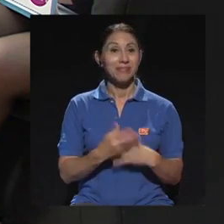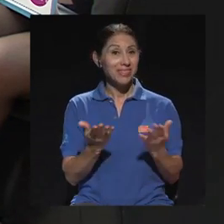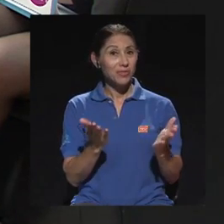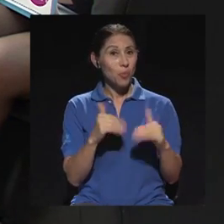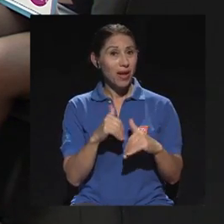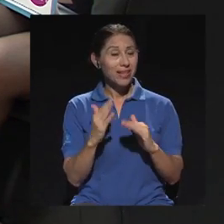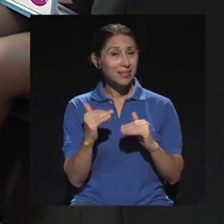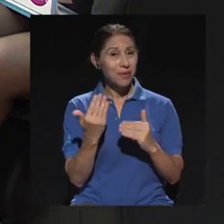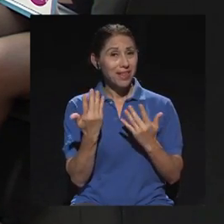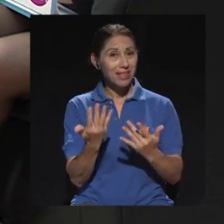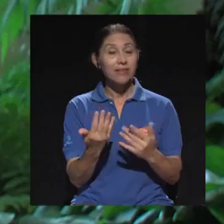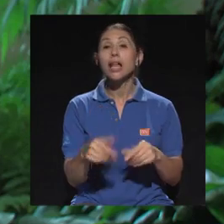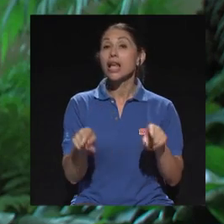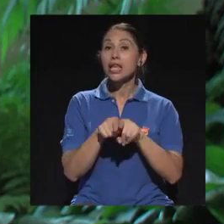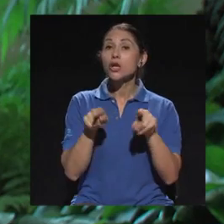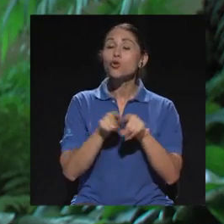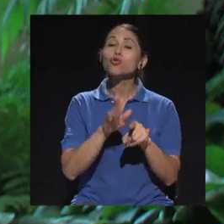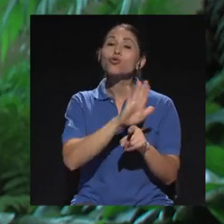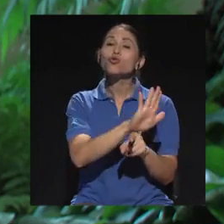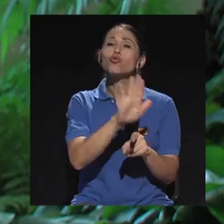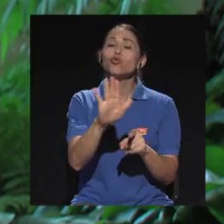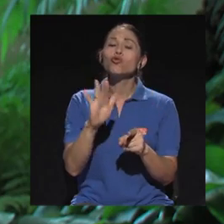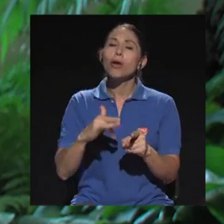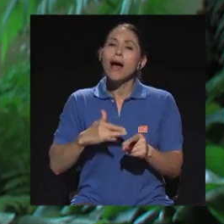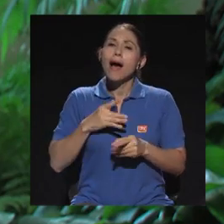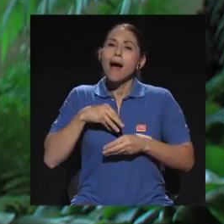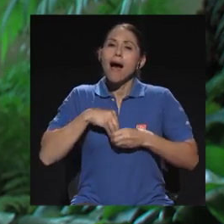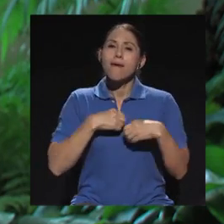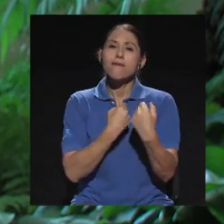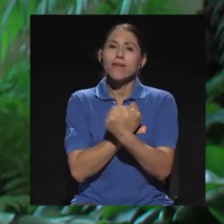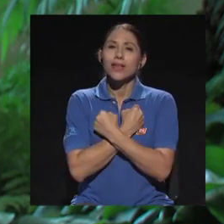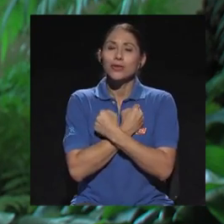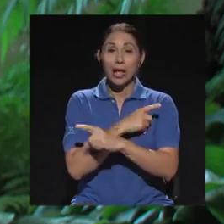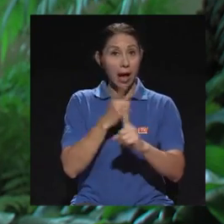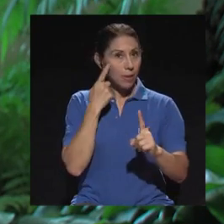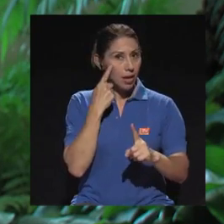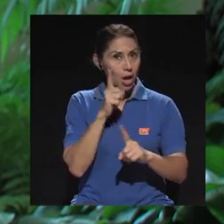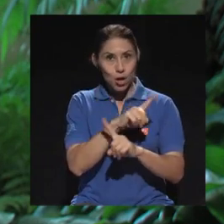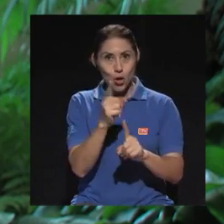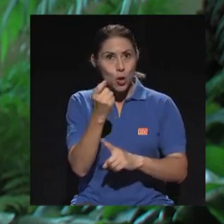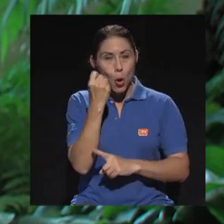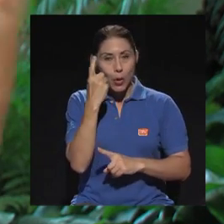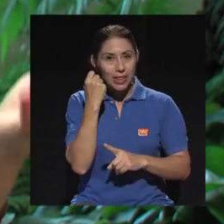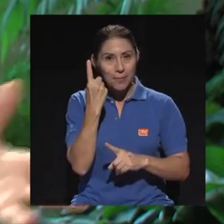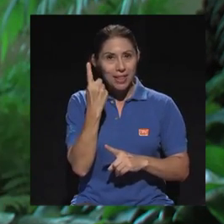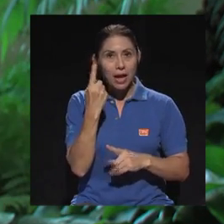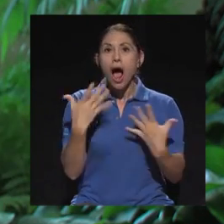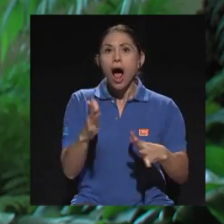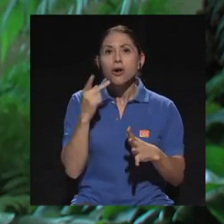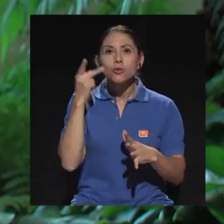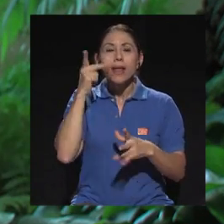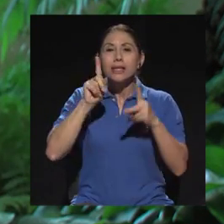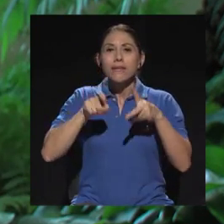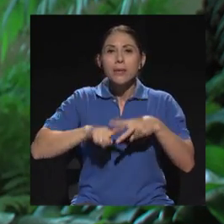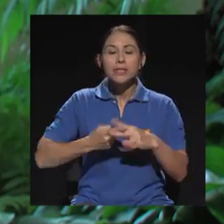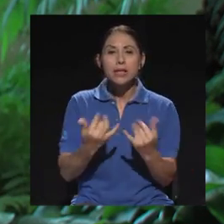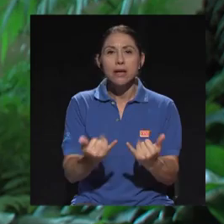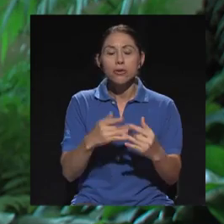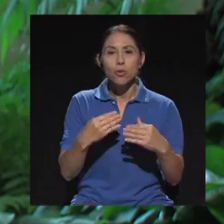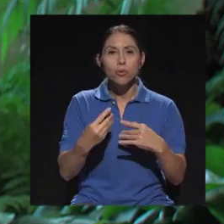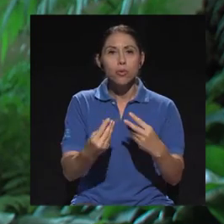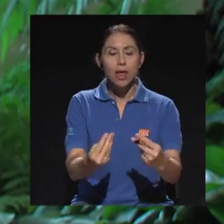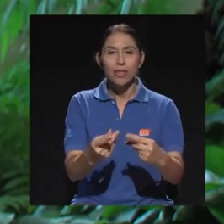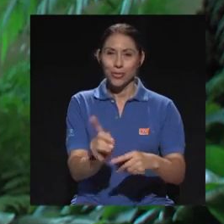Sus expectativas incluso. Y de sus afectos incluso. Porque yo creo que, a ver, no, que no se malinterprete, que es que los papás tienen que empezar a hablar. No,